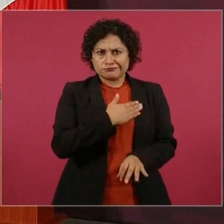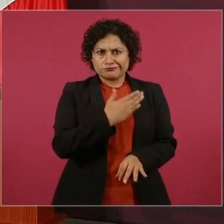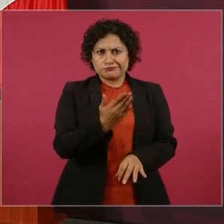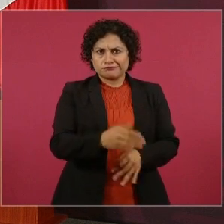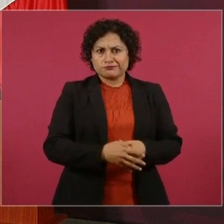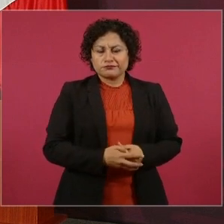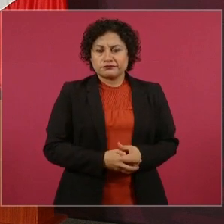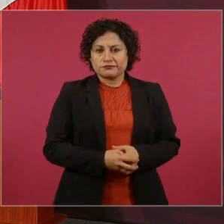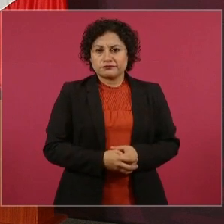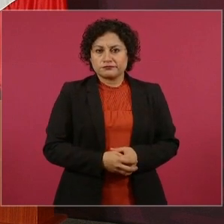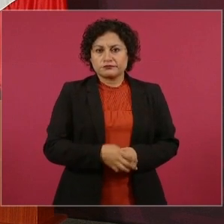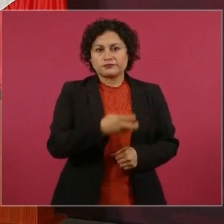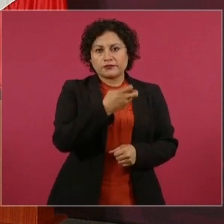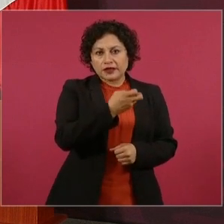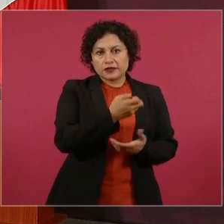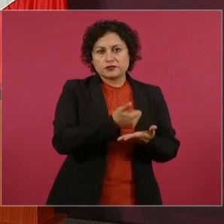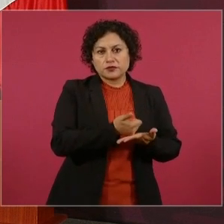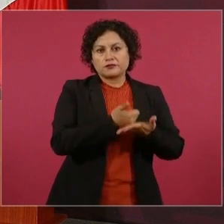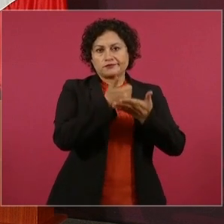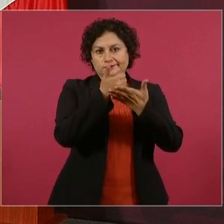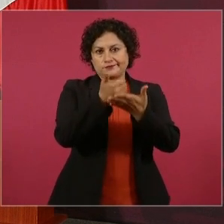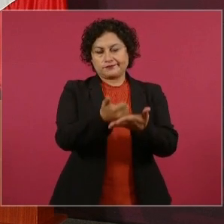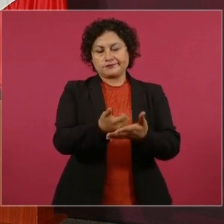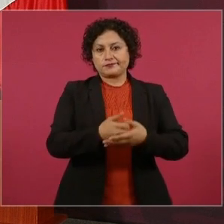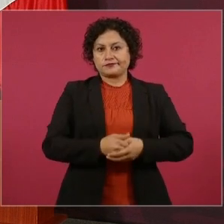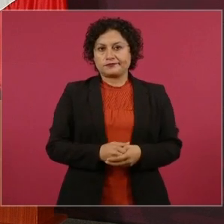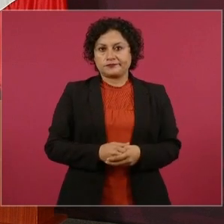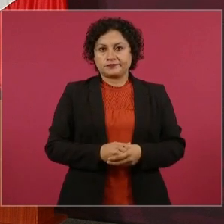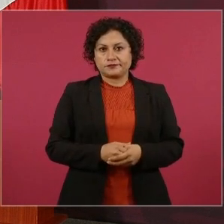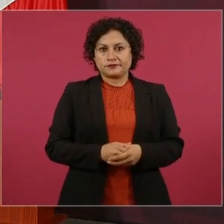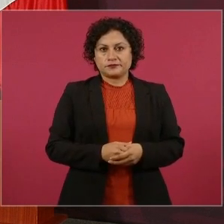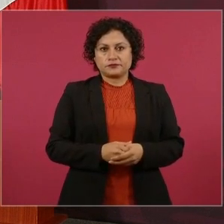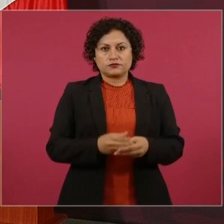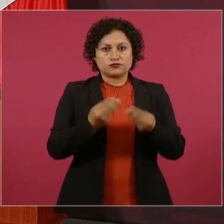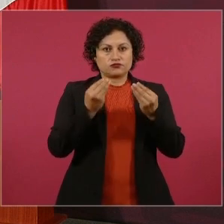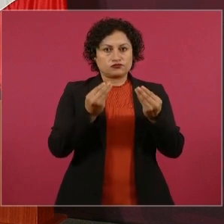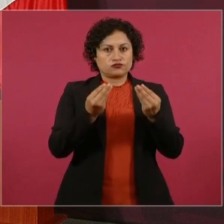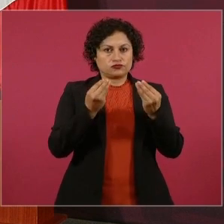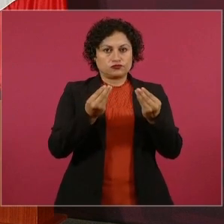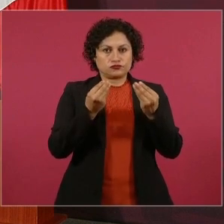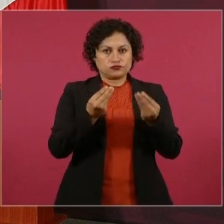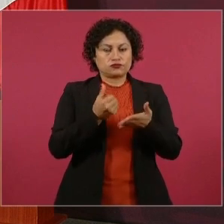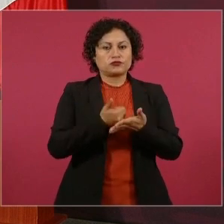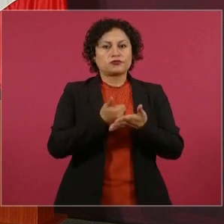eso ayuda mucho mucho mucho